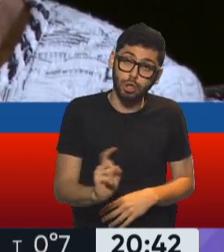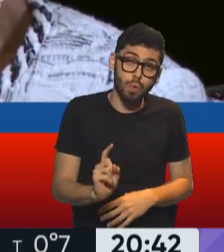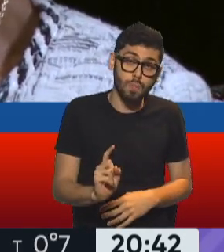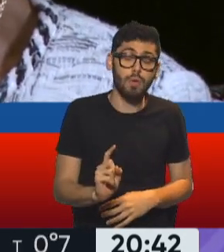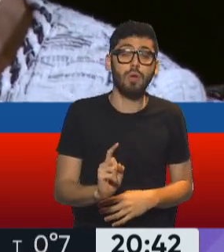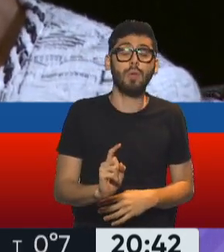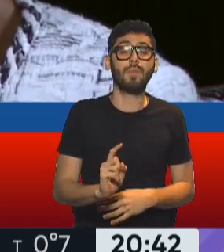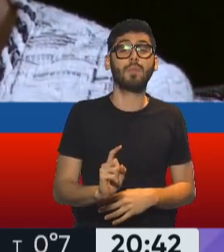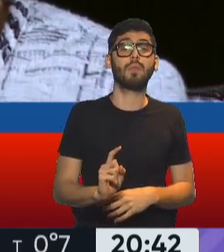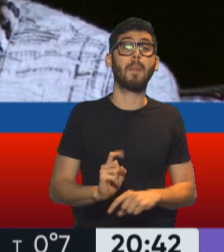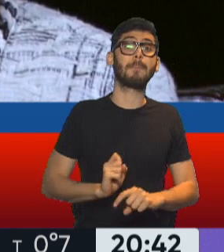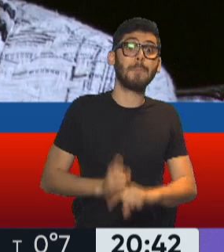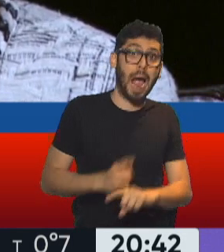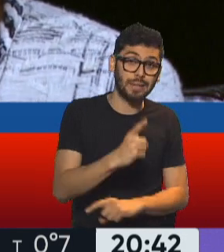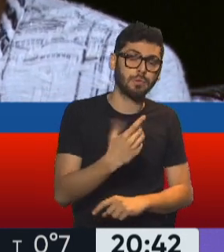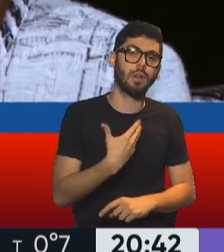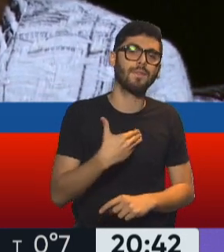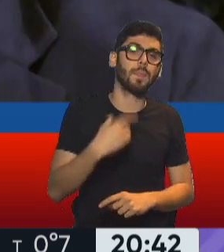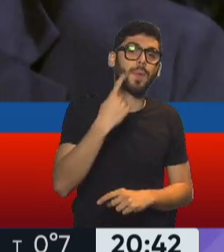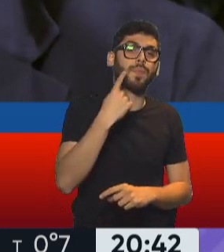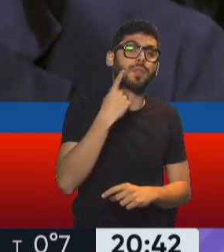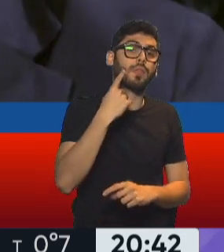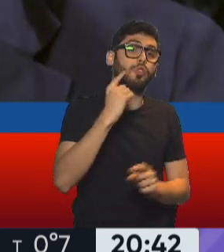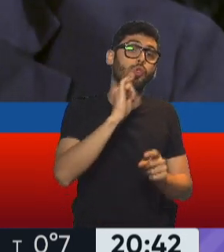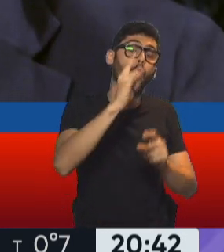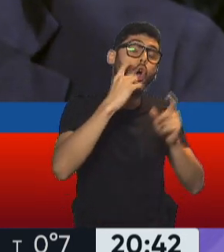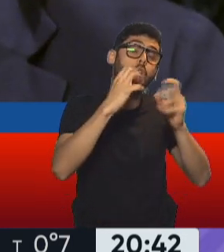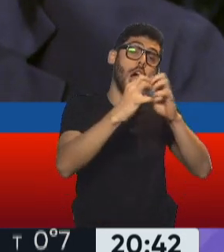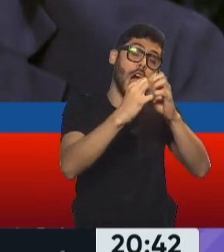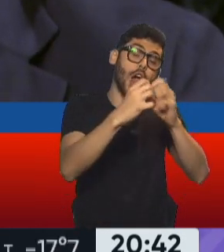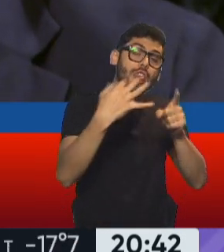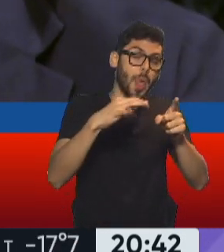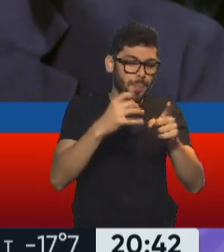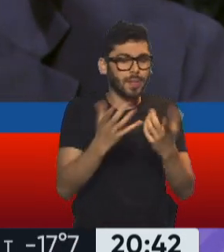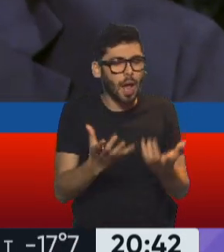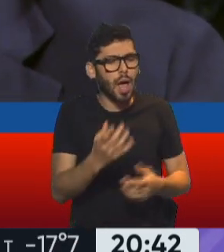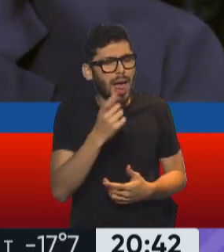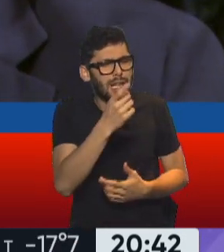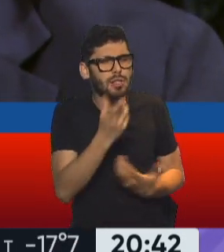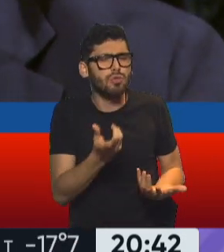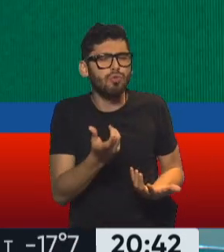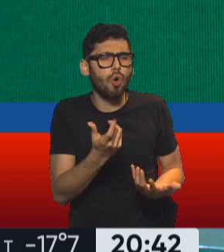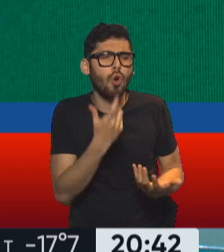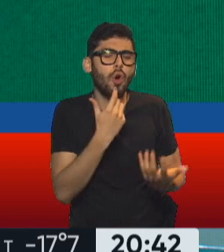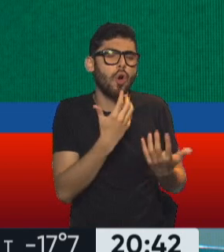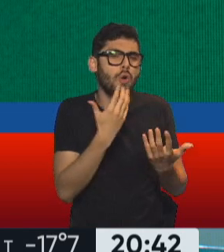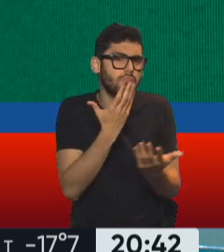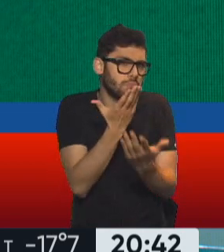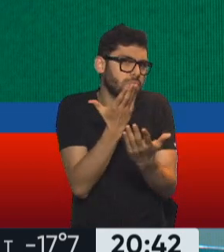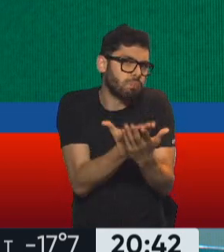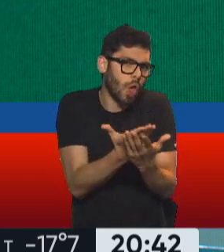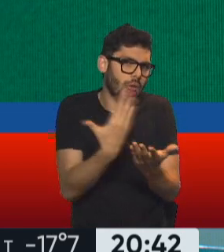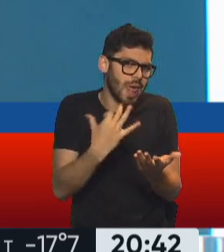Y también el fondo alguna discusión debe tener y yo creo que... Pero eso no hay que discutir, ponerlo y sobre bueno, la mesa. es una